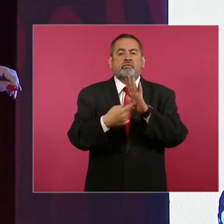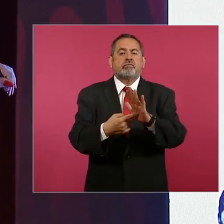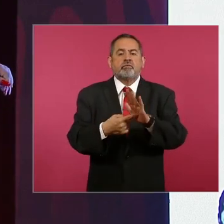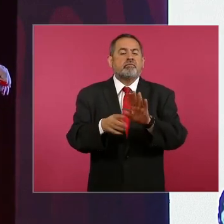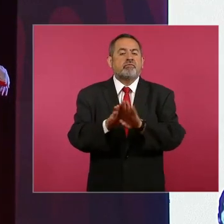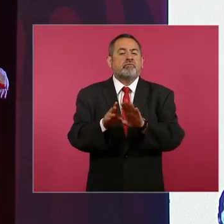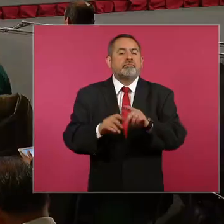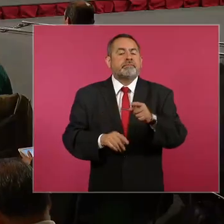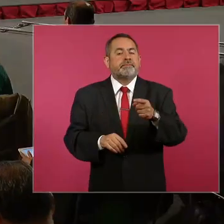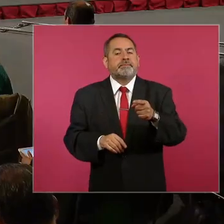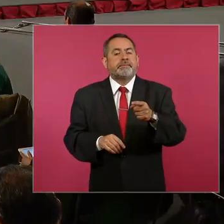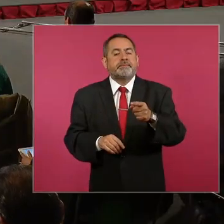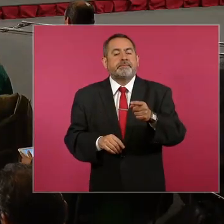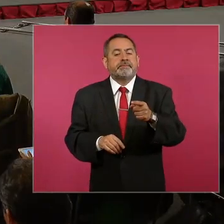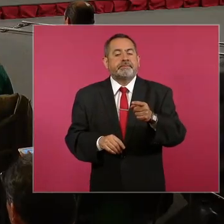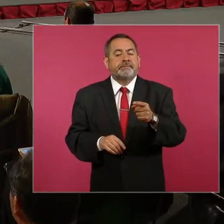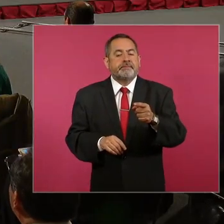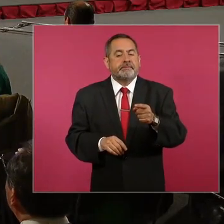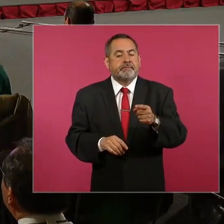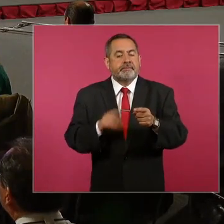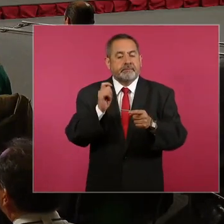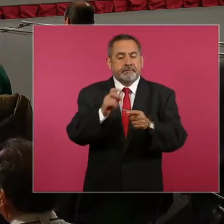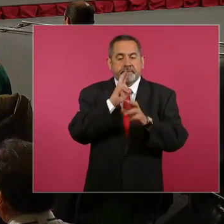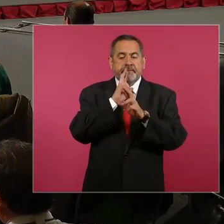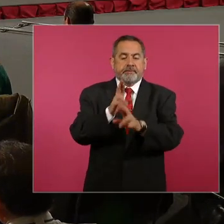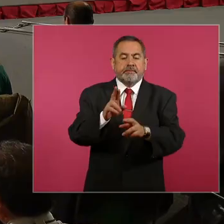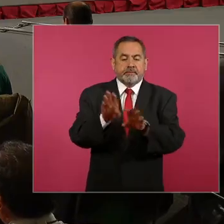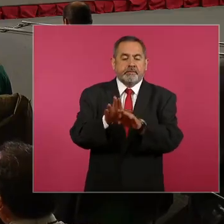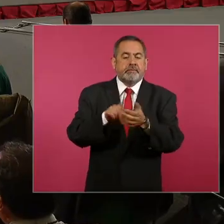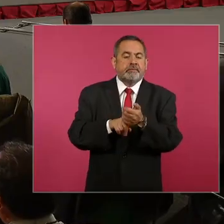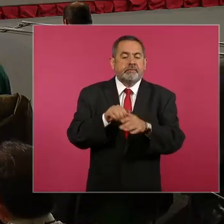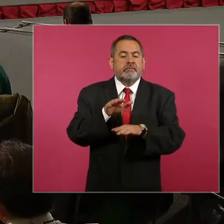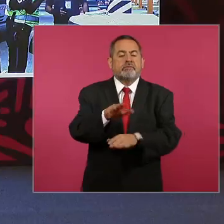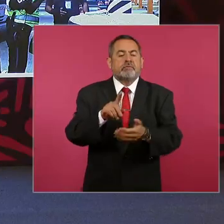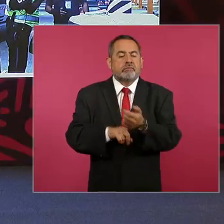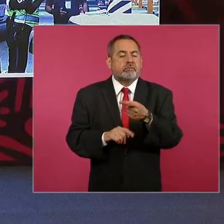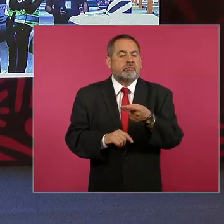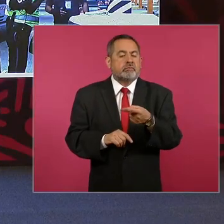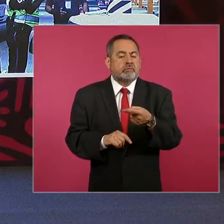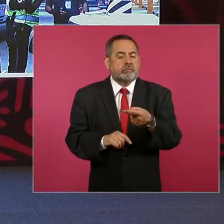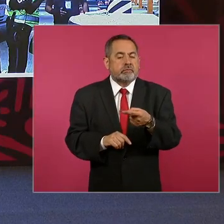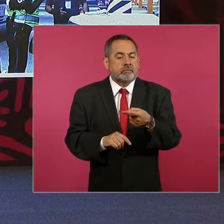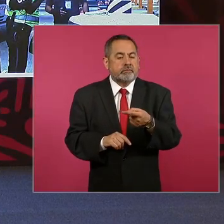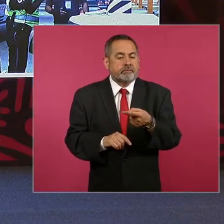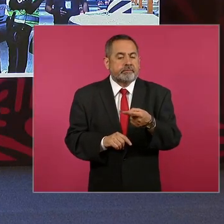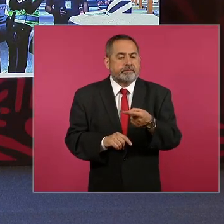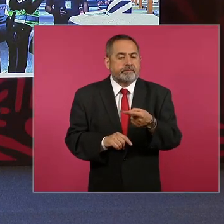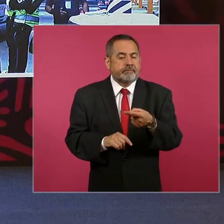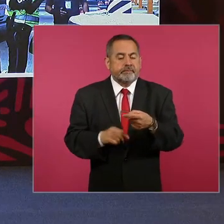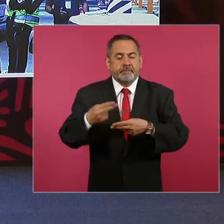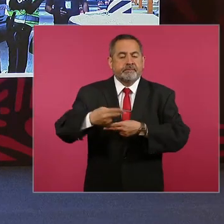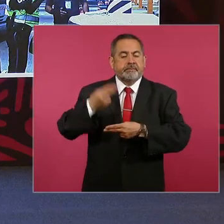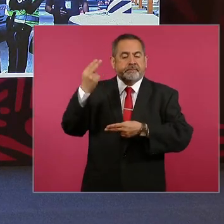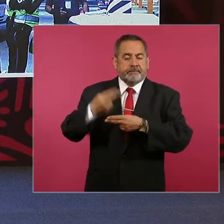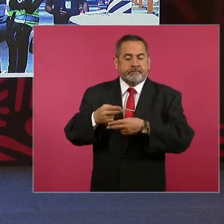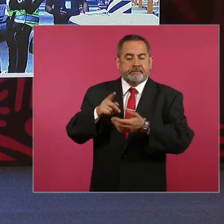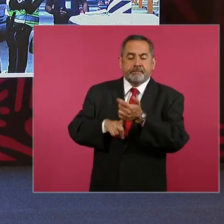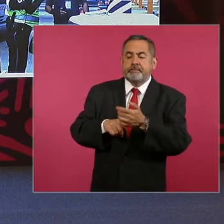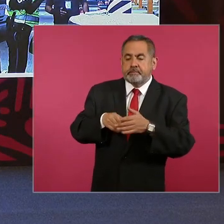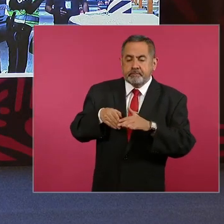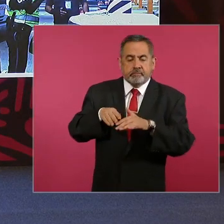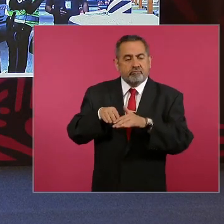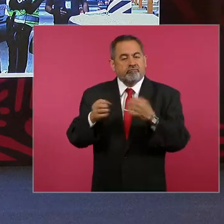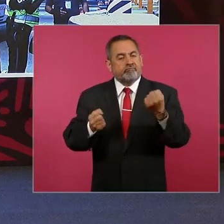los resultados sobre el operativo Caseta Segura,